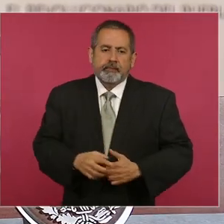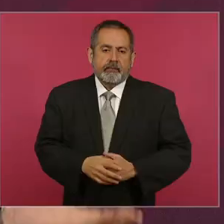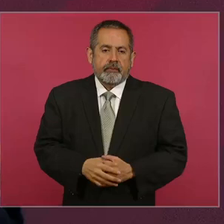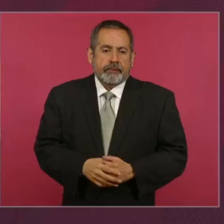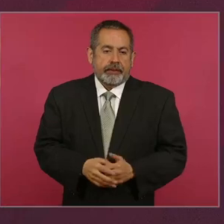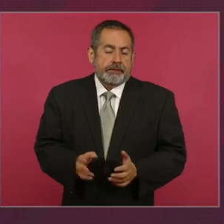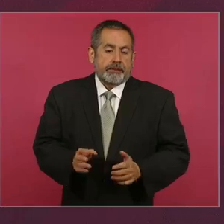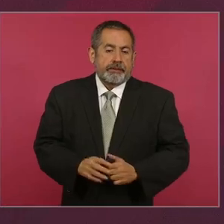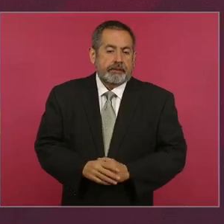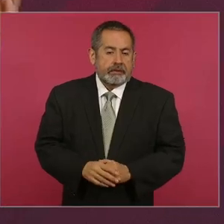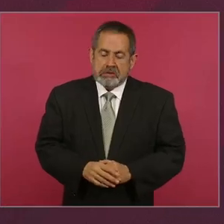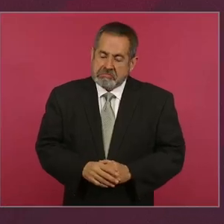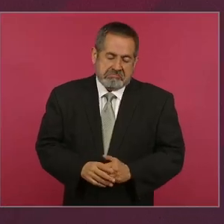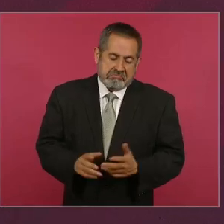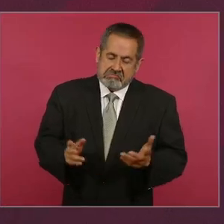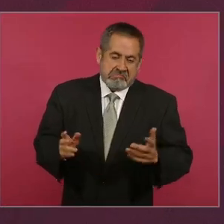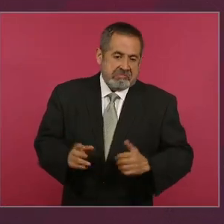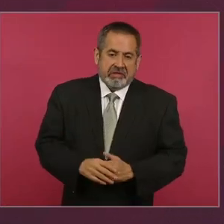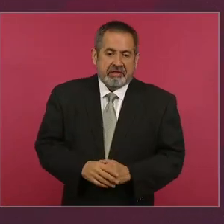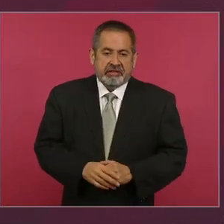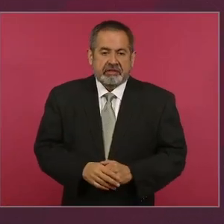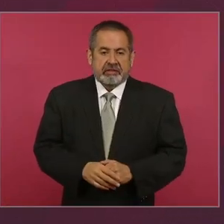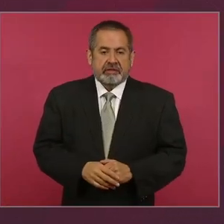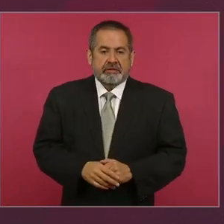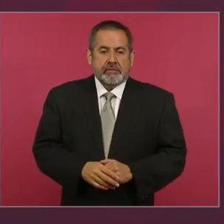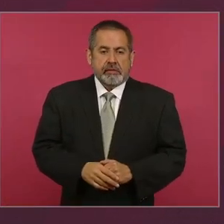pero no